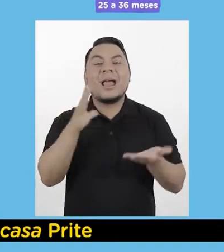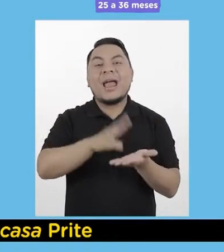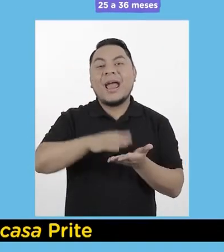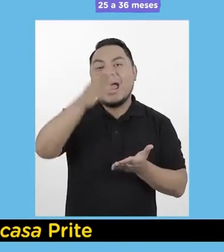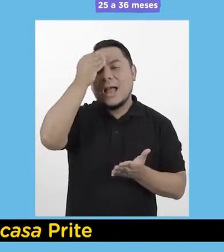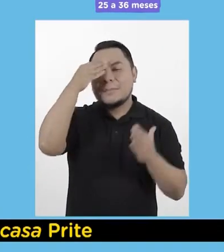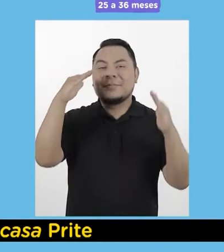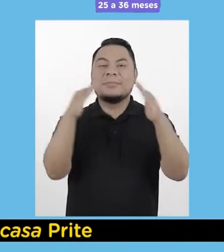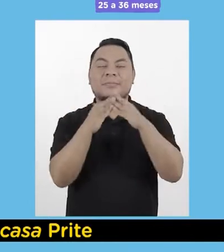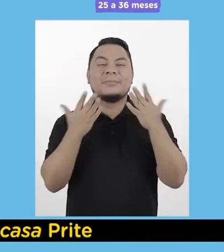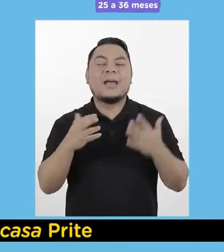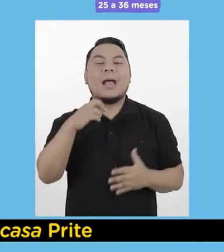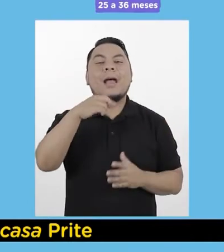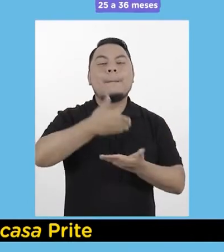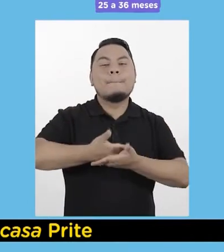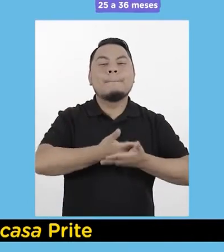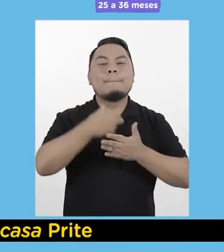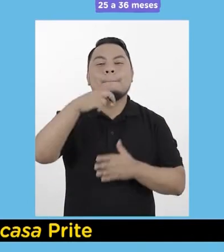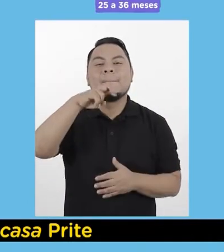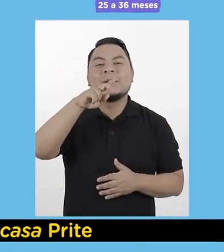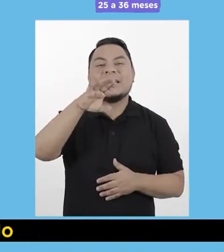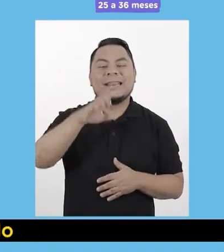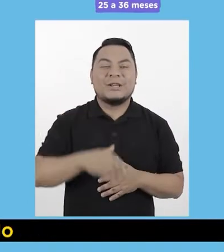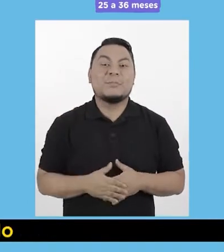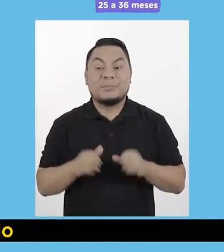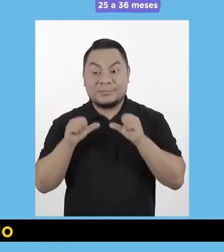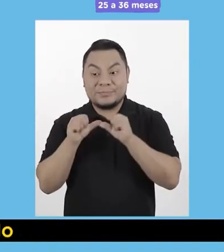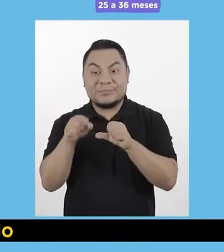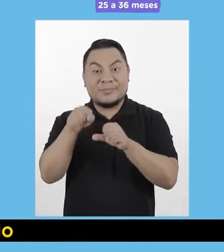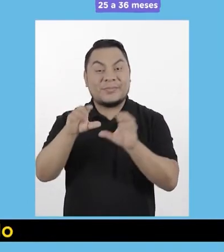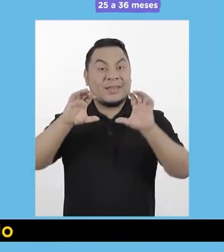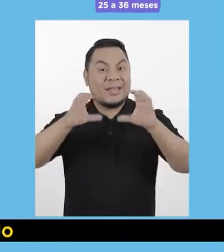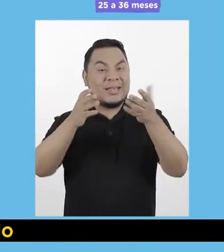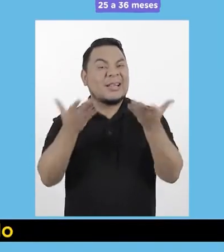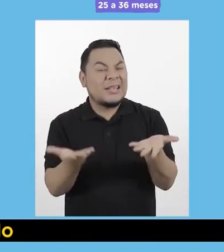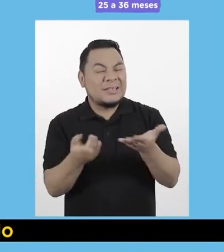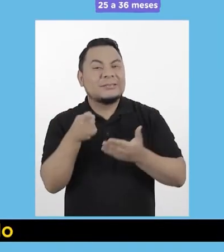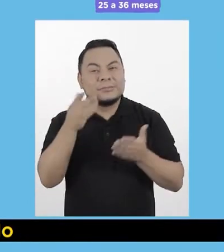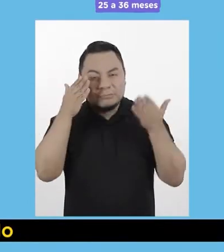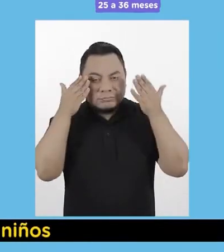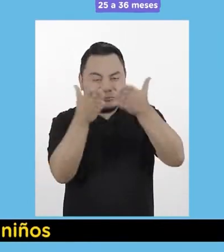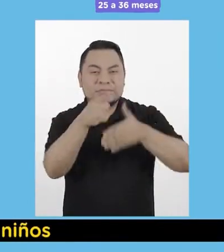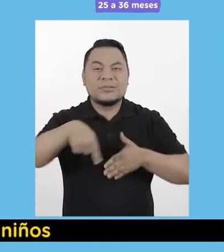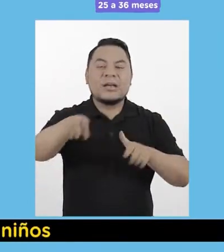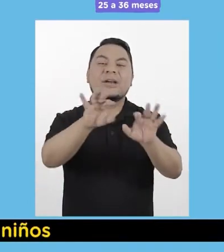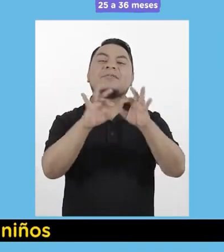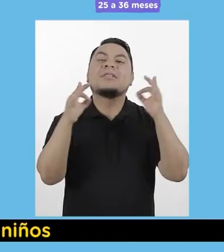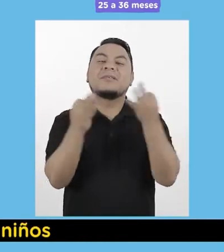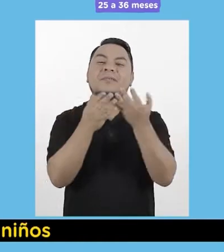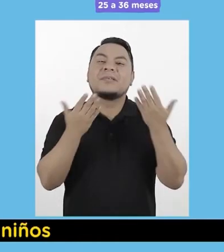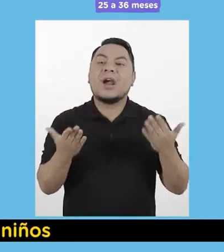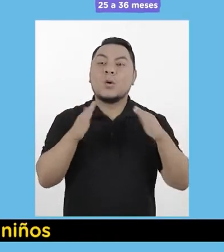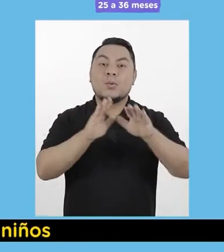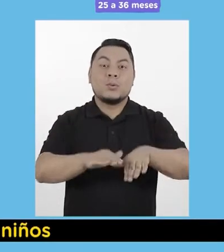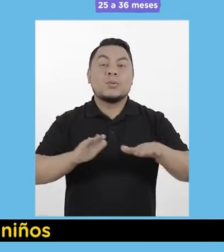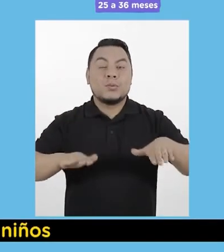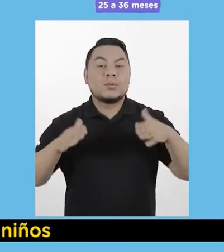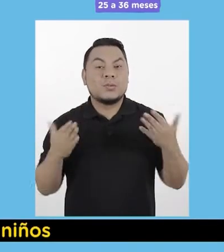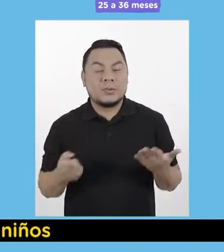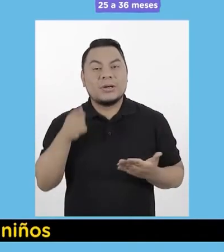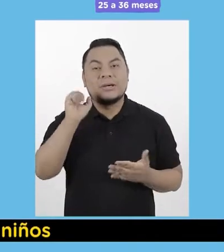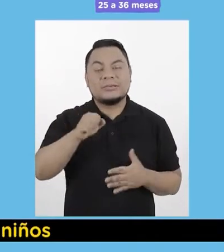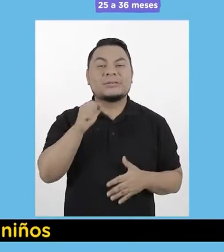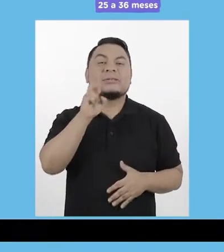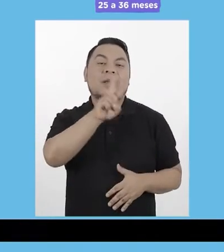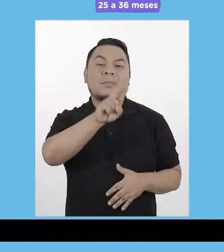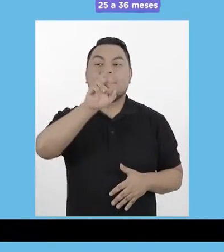vuelta en Aprendo en Casa, PRITE. Continuamos con este capítulo dirigido a las familias con niñas